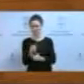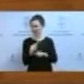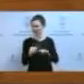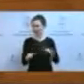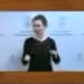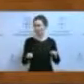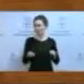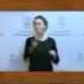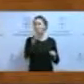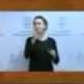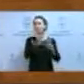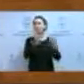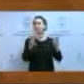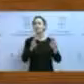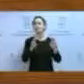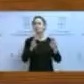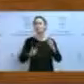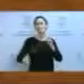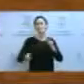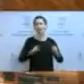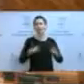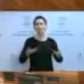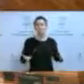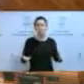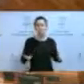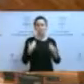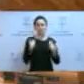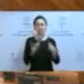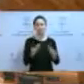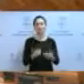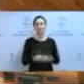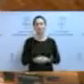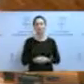las empresas que los gestionan? Muchas gracias.